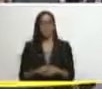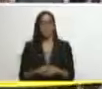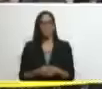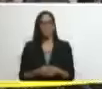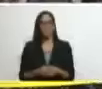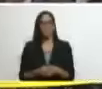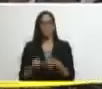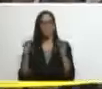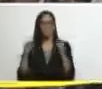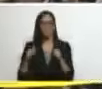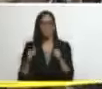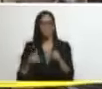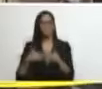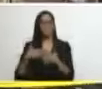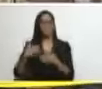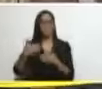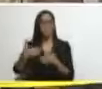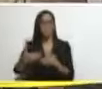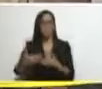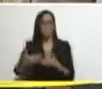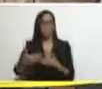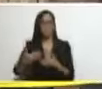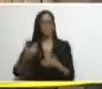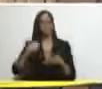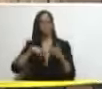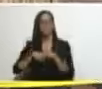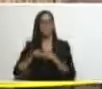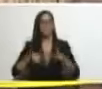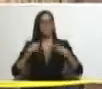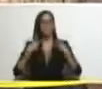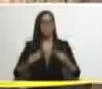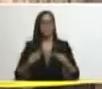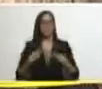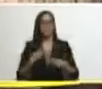De aquí en adelante, vamos a una nueva etapa.